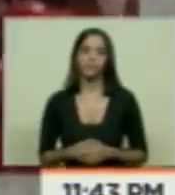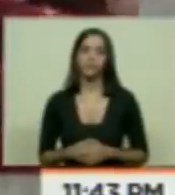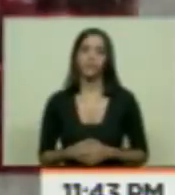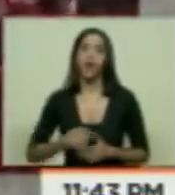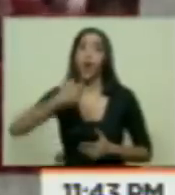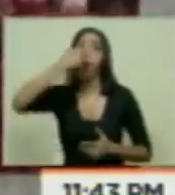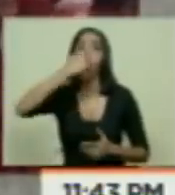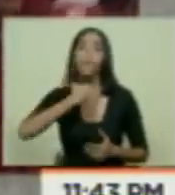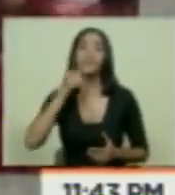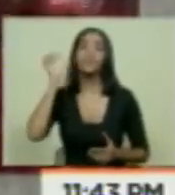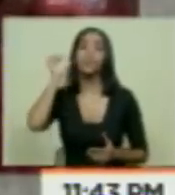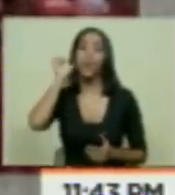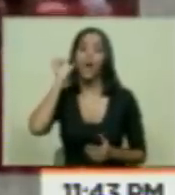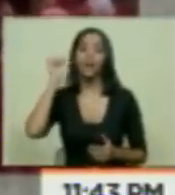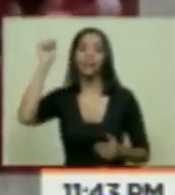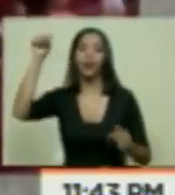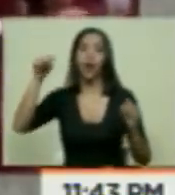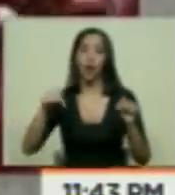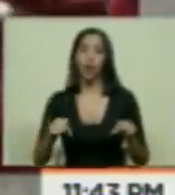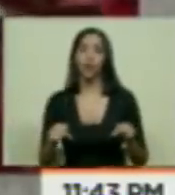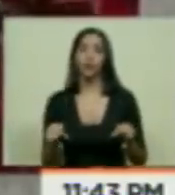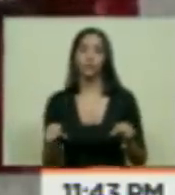Hombres y mujeres de hoy,